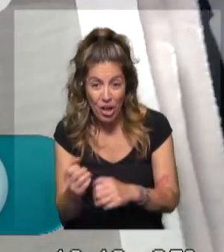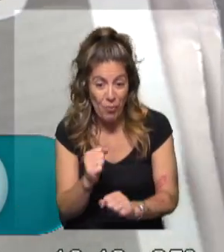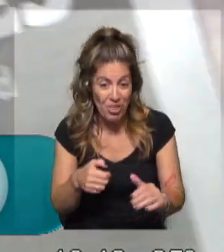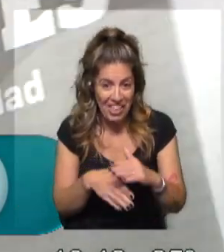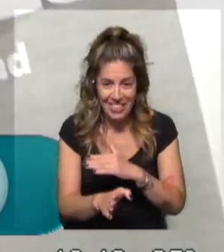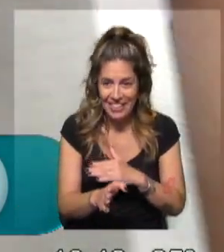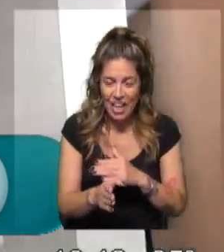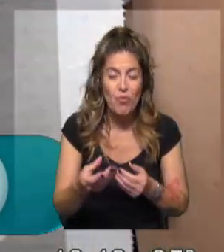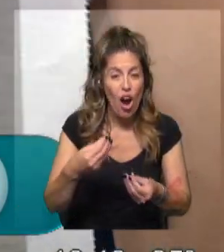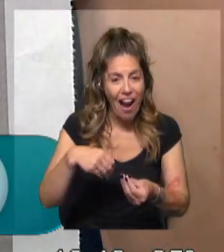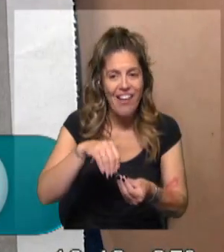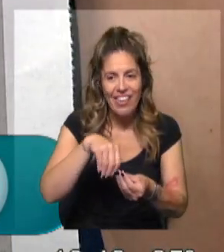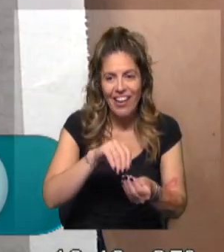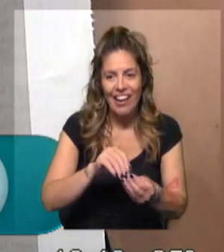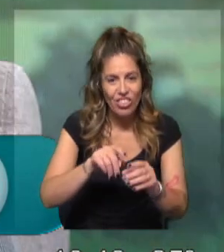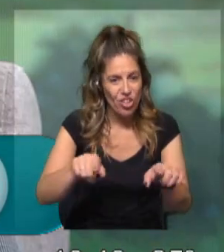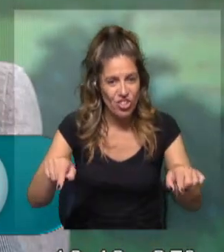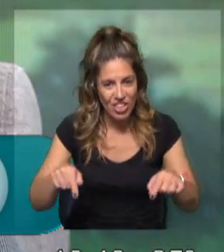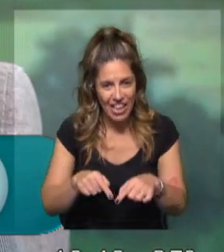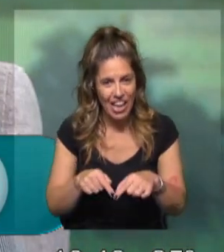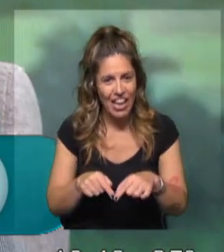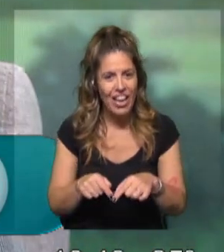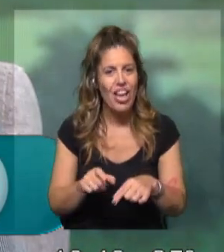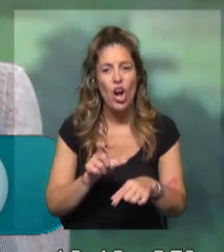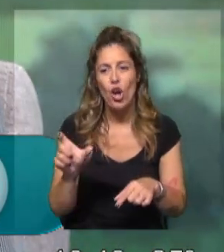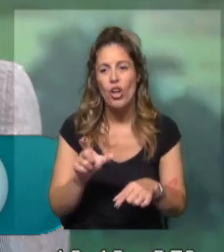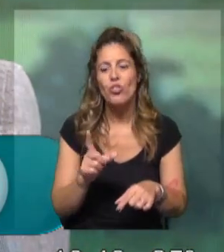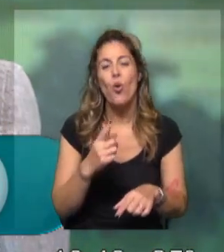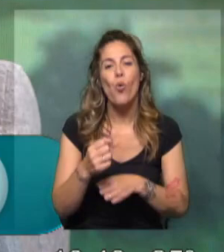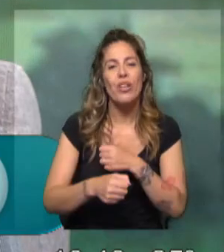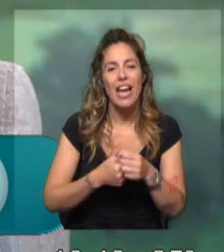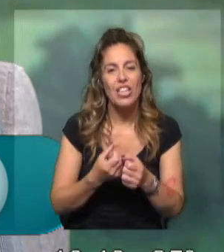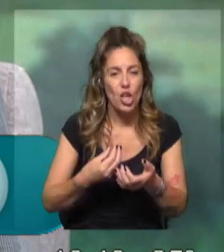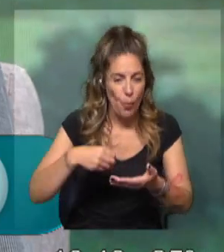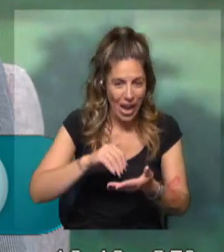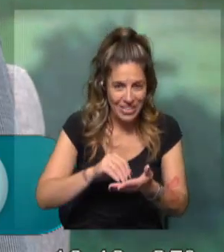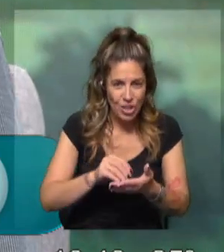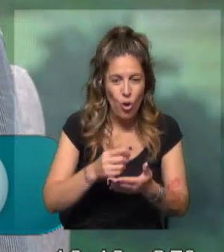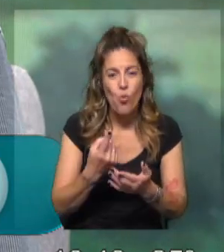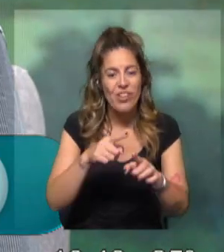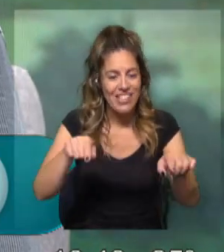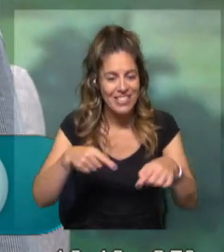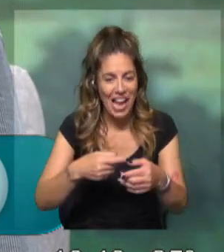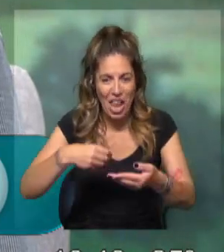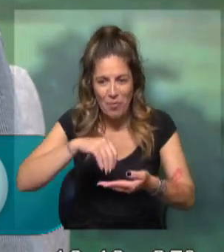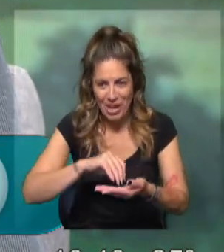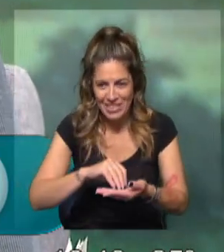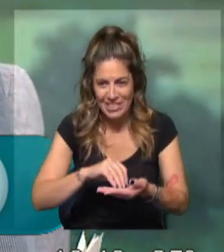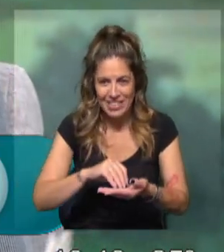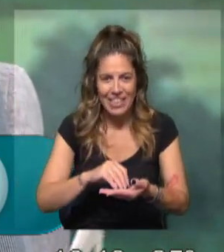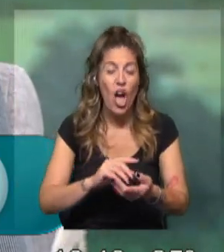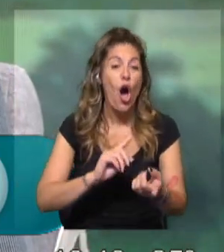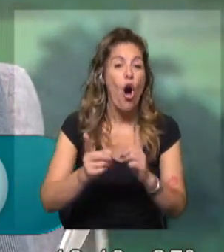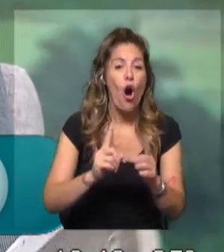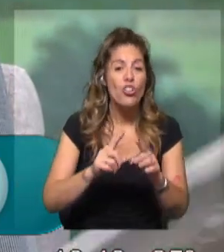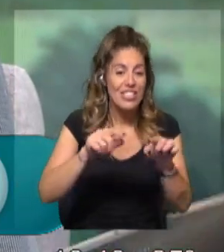fueron agregando salas con la excusa de que se festeja un año más, digamos, una sala más. Muy bien. Y bueno, 11